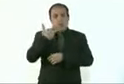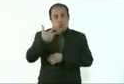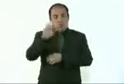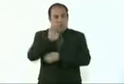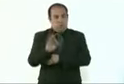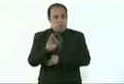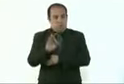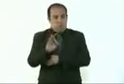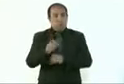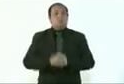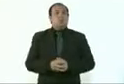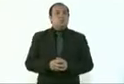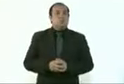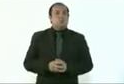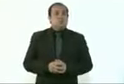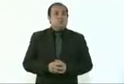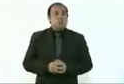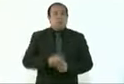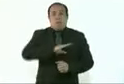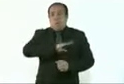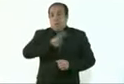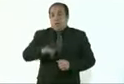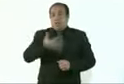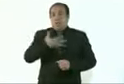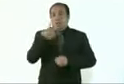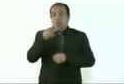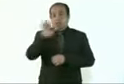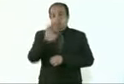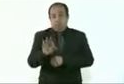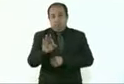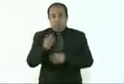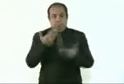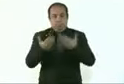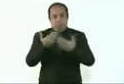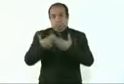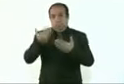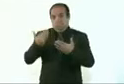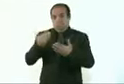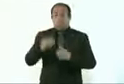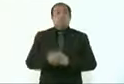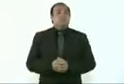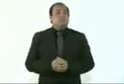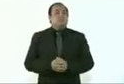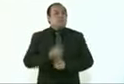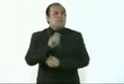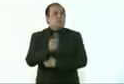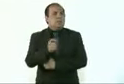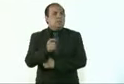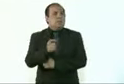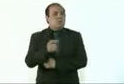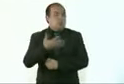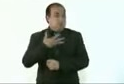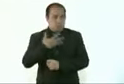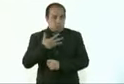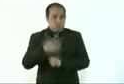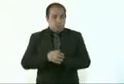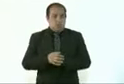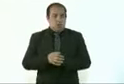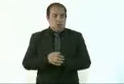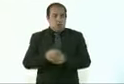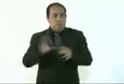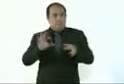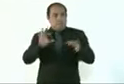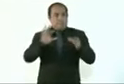máximo histórico, y defunciones que se encuentran al 4% de su máximo histórico. Es decir, no estamos viendo una